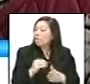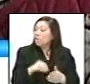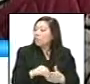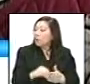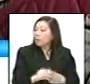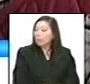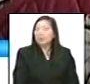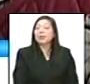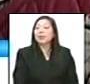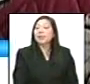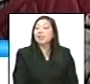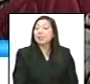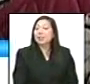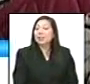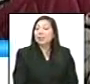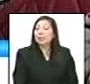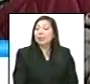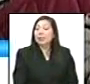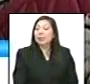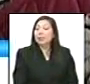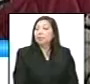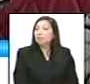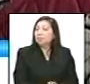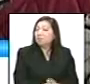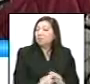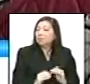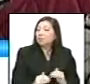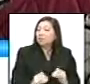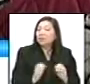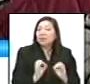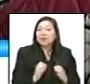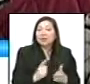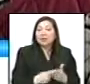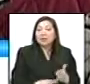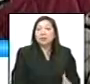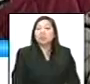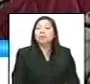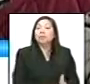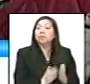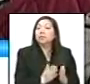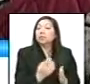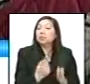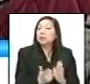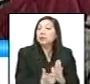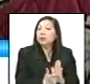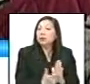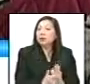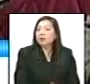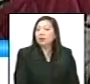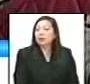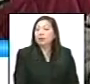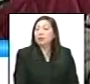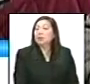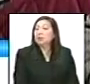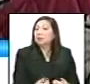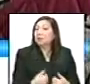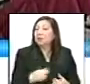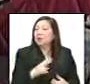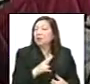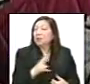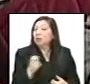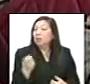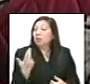del Parlamento. Por ejemplo, en la lógica paritaria, si es que se determina por ley que el criterio sea que tengamos